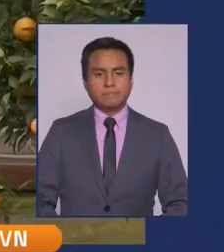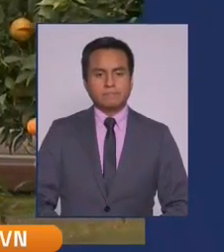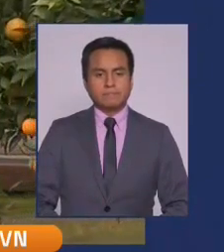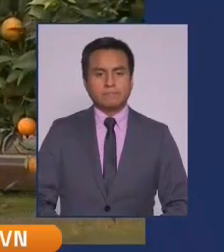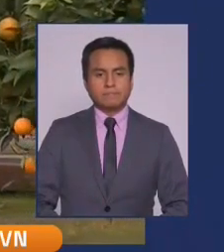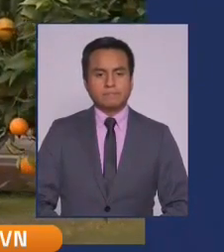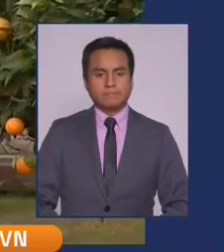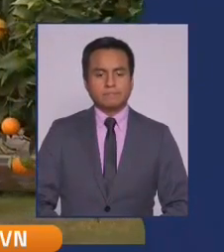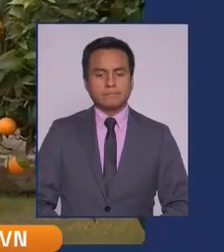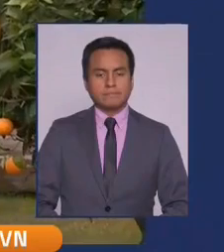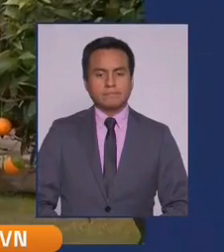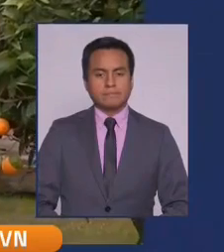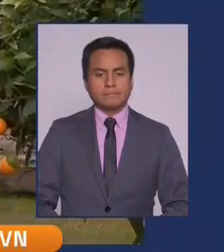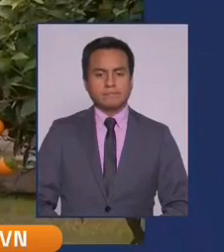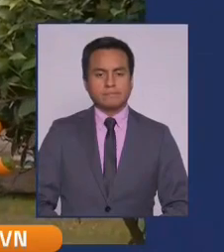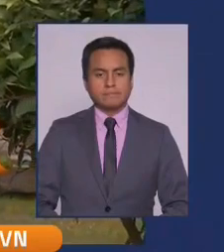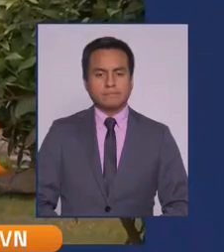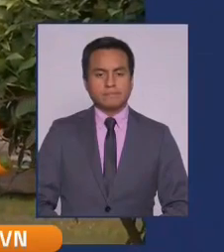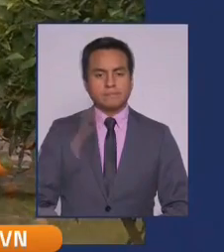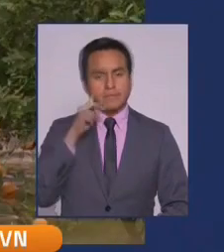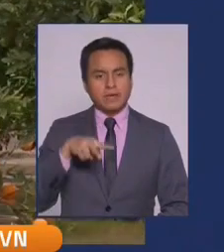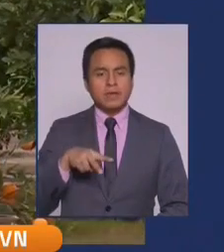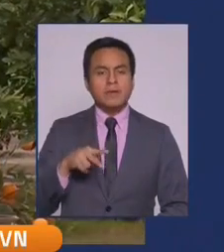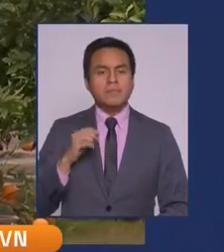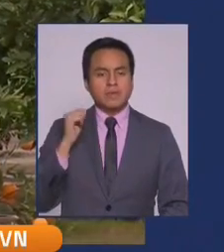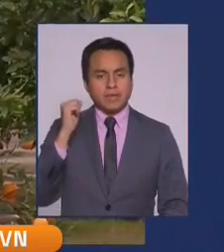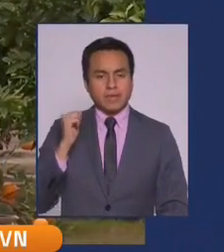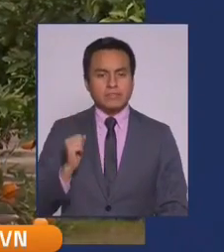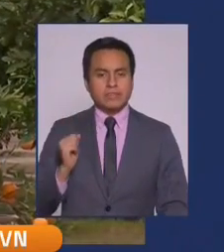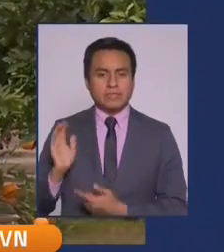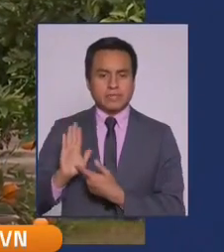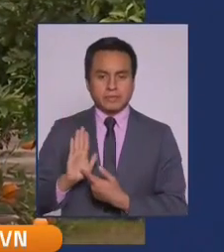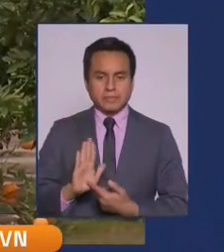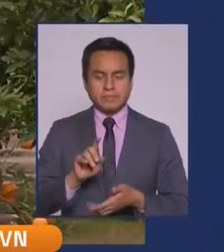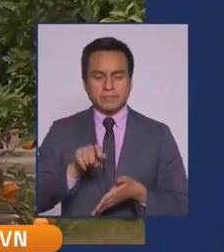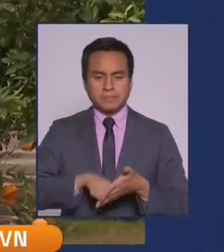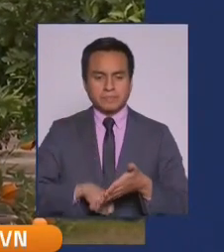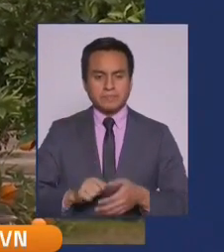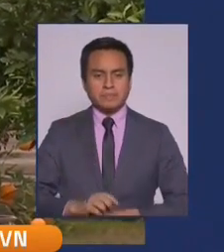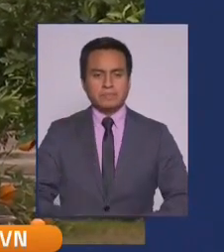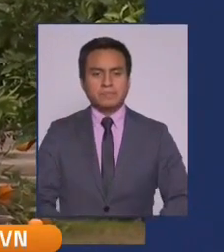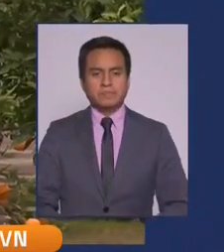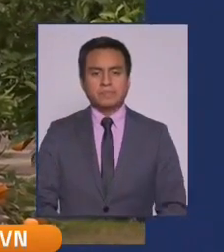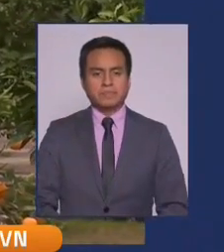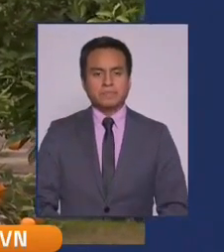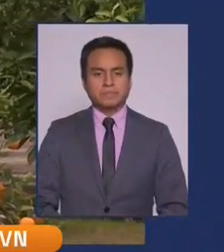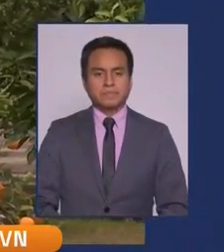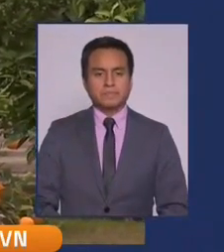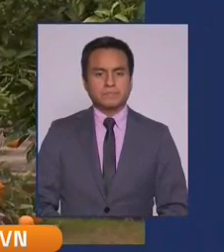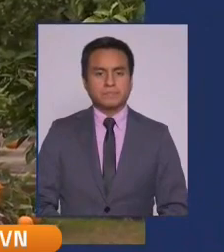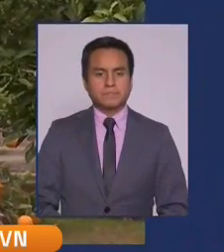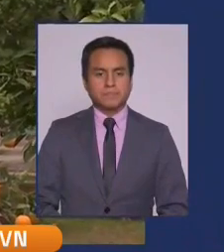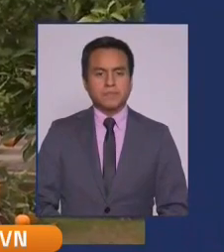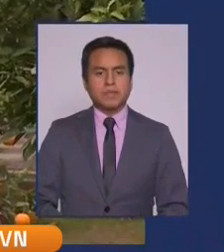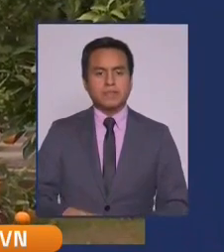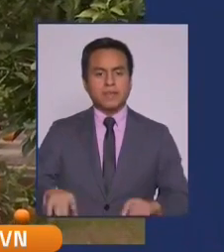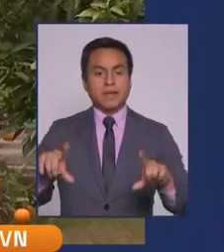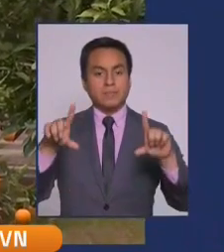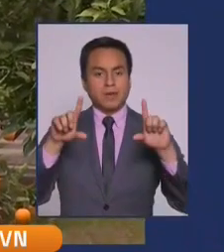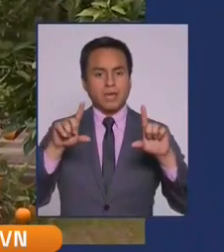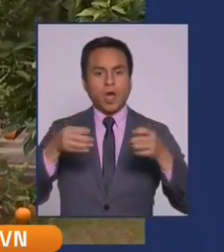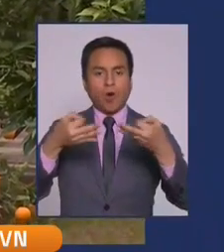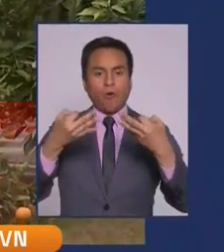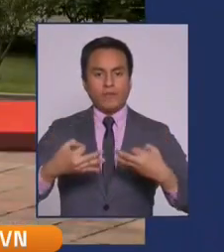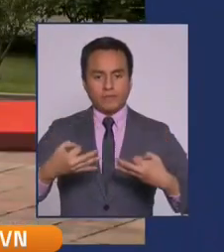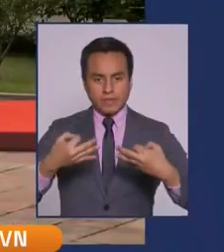que ver con la actividad o actitud que tuvo el ministro. Ahora, el gobierno y el ministro de resuelto el presidente, pero quiero recordar que